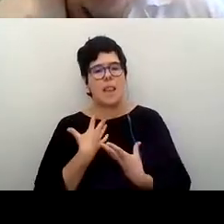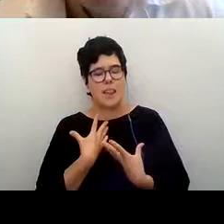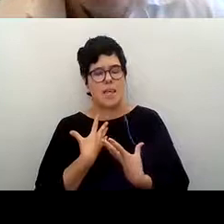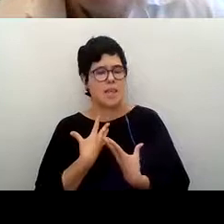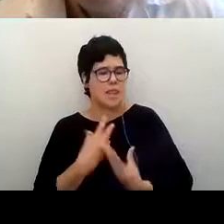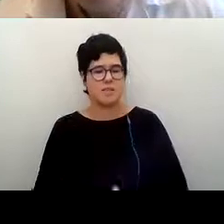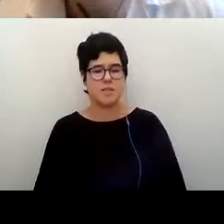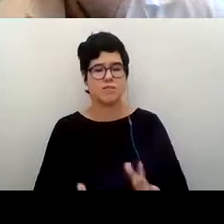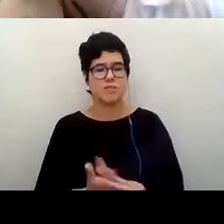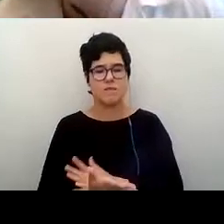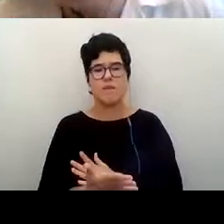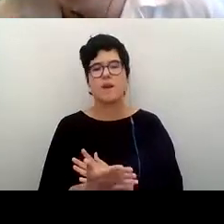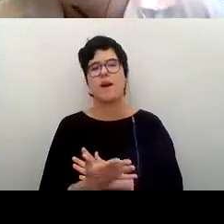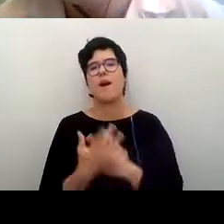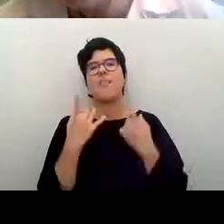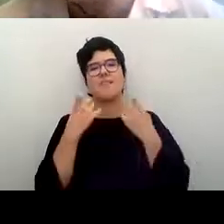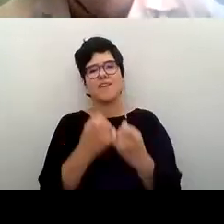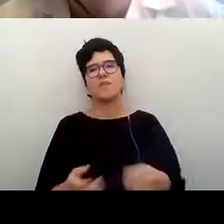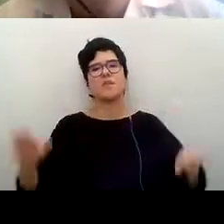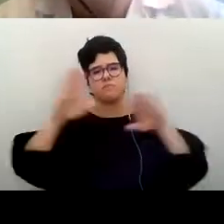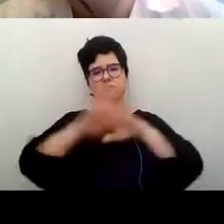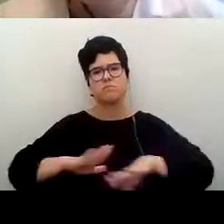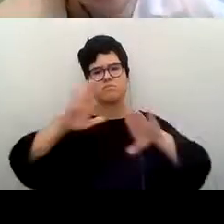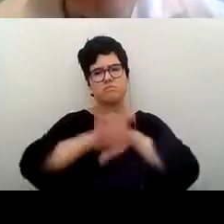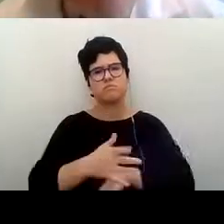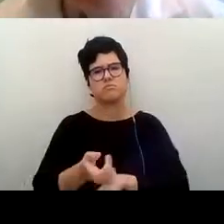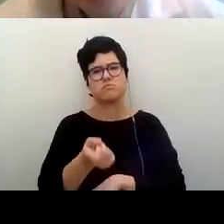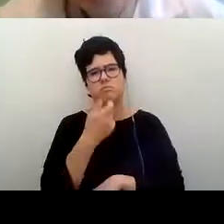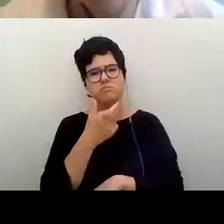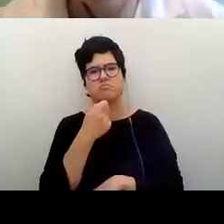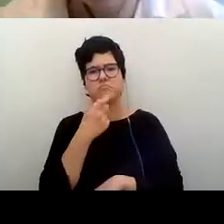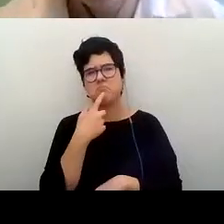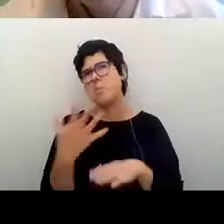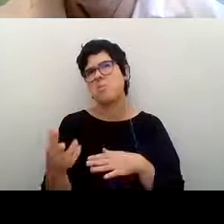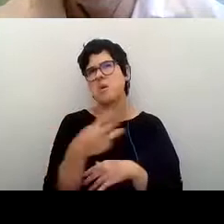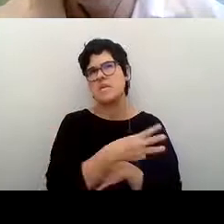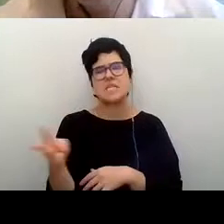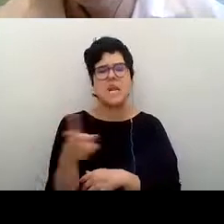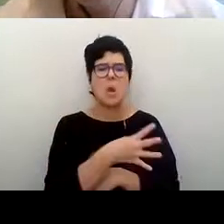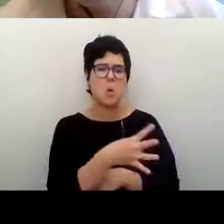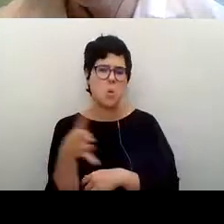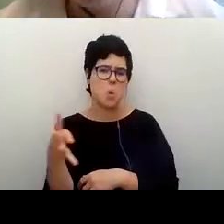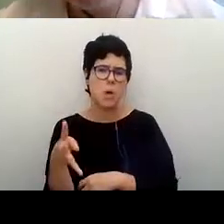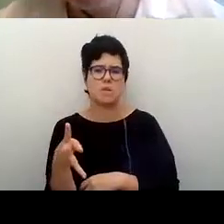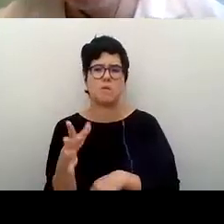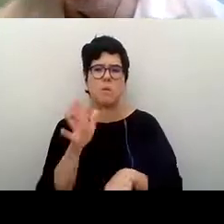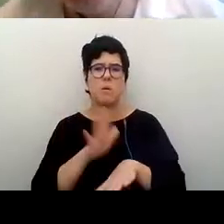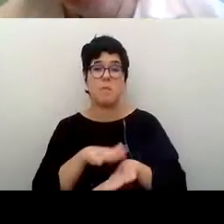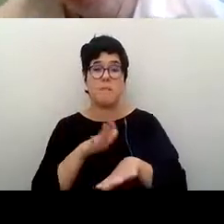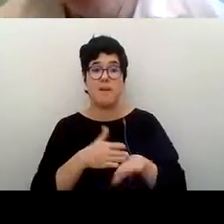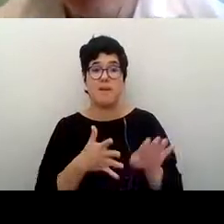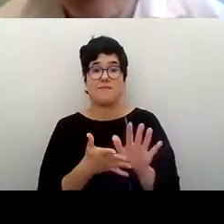Necesitaríamos tomar el Nine Master más tiempo, aproximadamente 3-4 semanas, fundamentalmente para conseguir que el estado